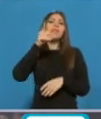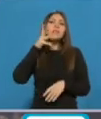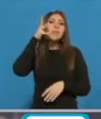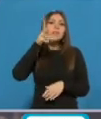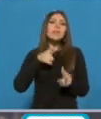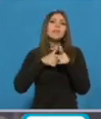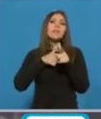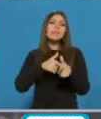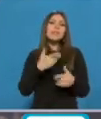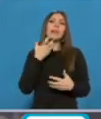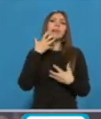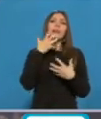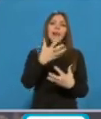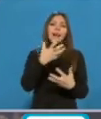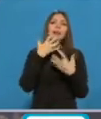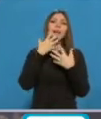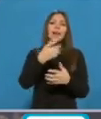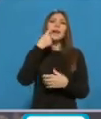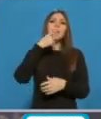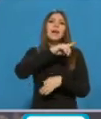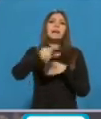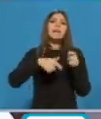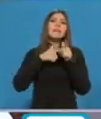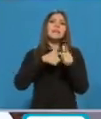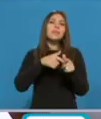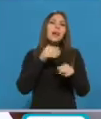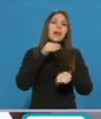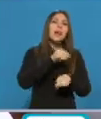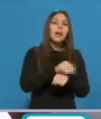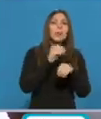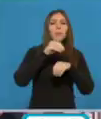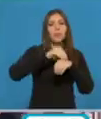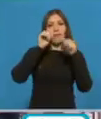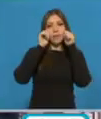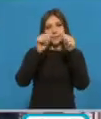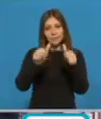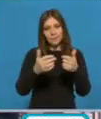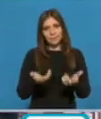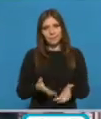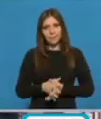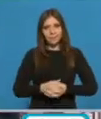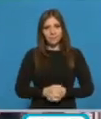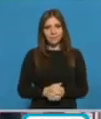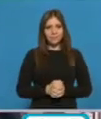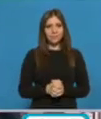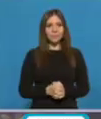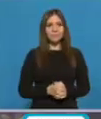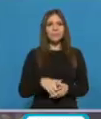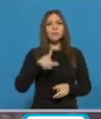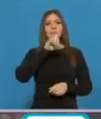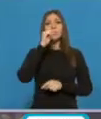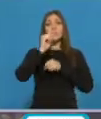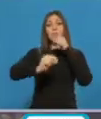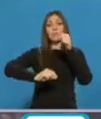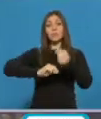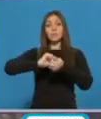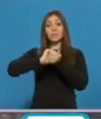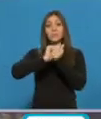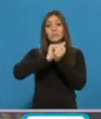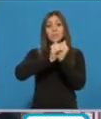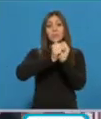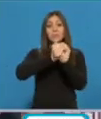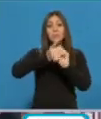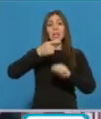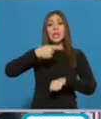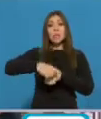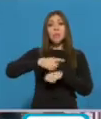para que te hagan caso. Así es. Sí. Fíjate, entonces, qué peligroso. Claro, porque se vuelven, por costumbre, empiezas a subir el